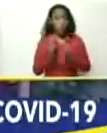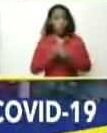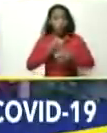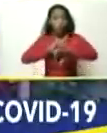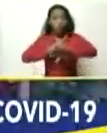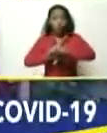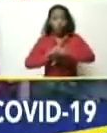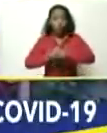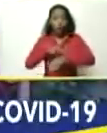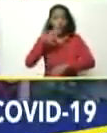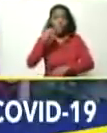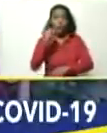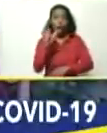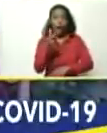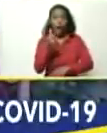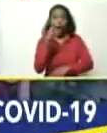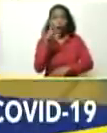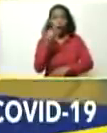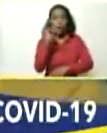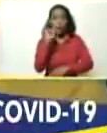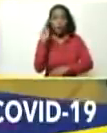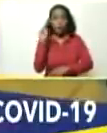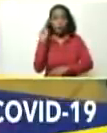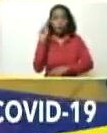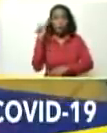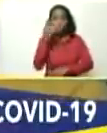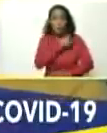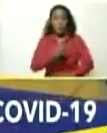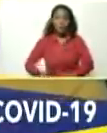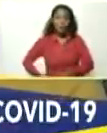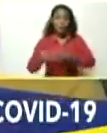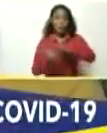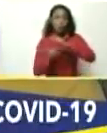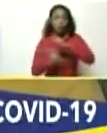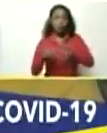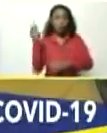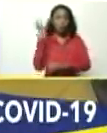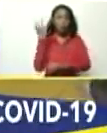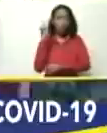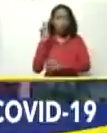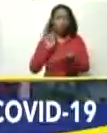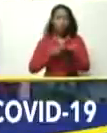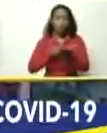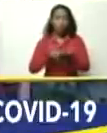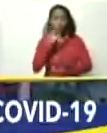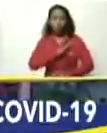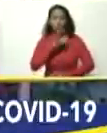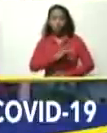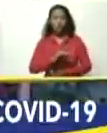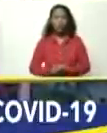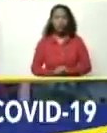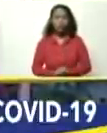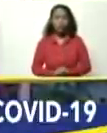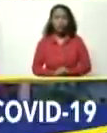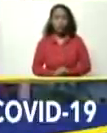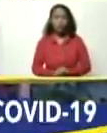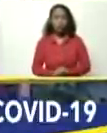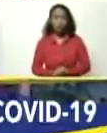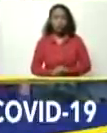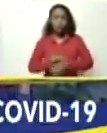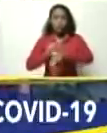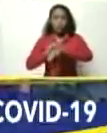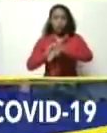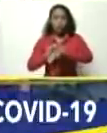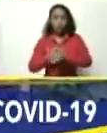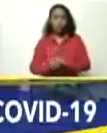doctora Magali Gutiérrez, presidenta del Instituto Venezolano de los Seguros Sociales, doctorísima,